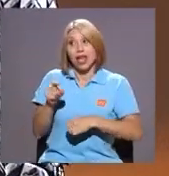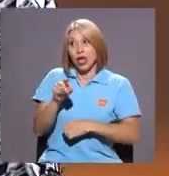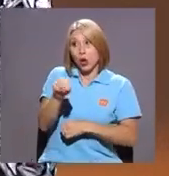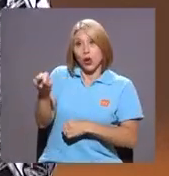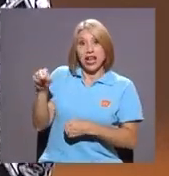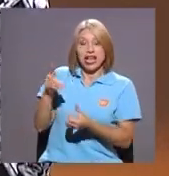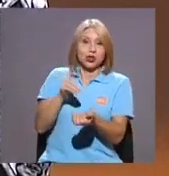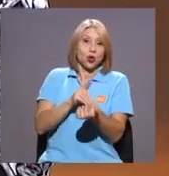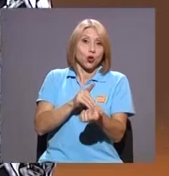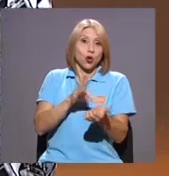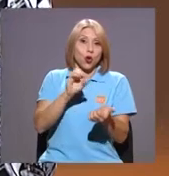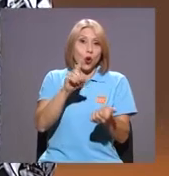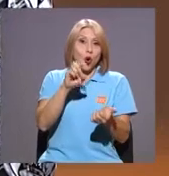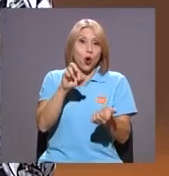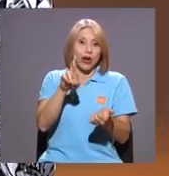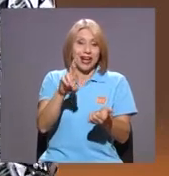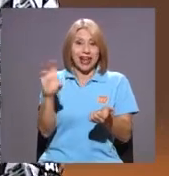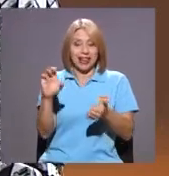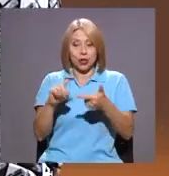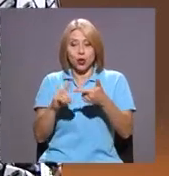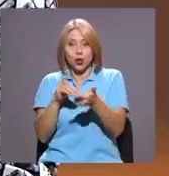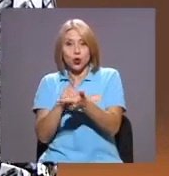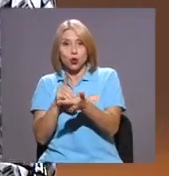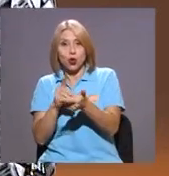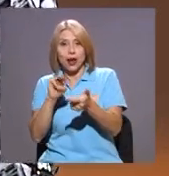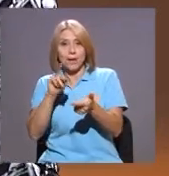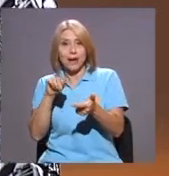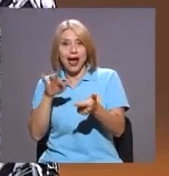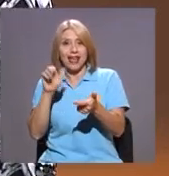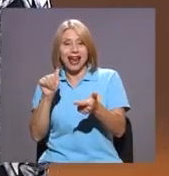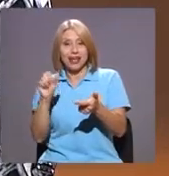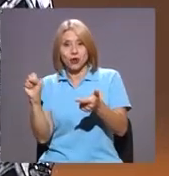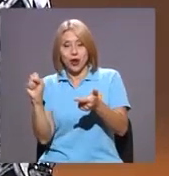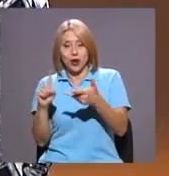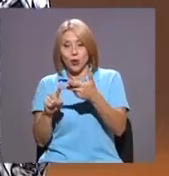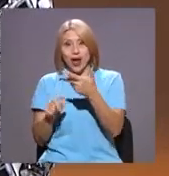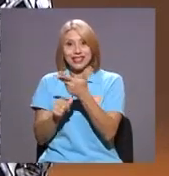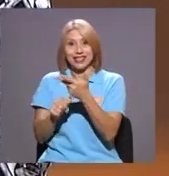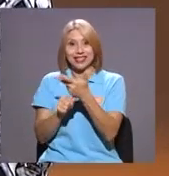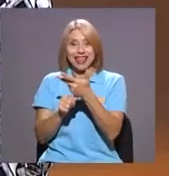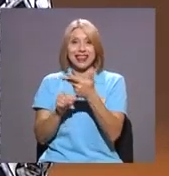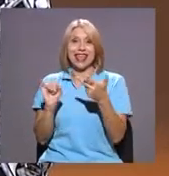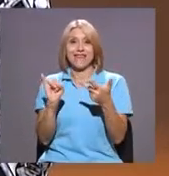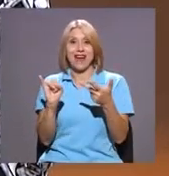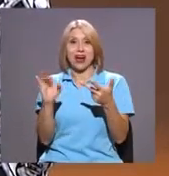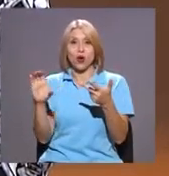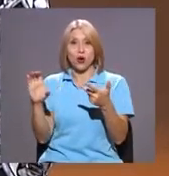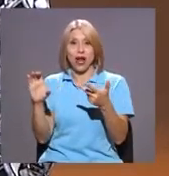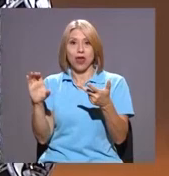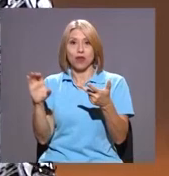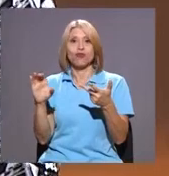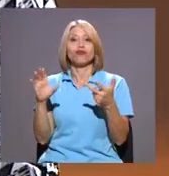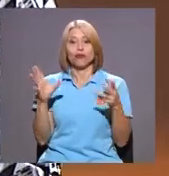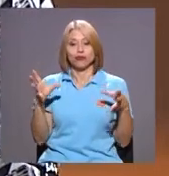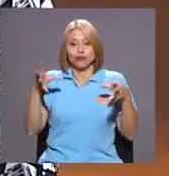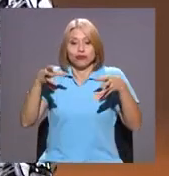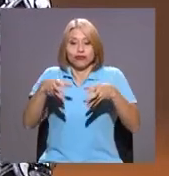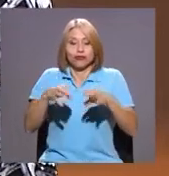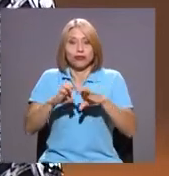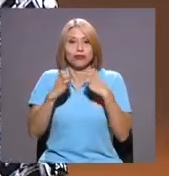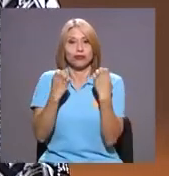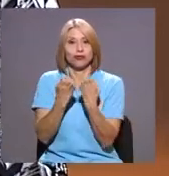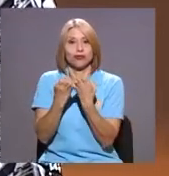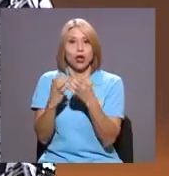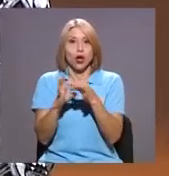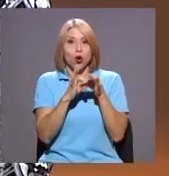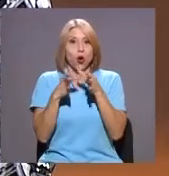Olger Calderón, la doctora Mayra Solano, con nuestro asistente Iván Coronado, o sea, formamos un equipo y se presentaron, coordinados por el doctor